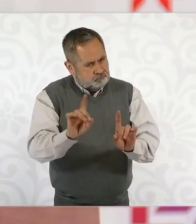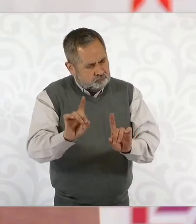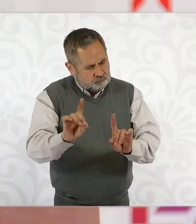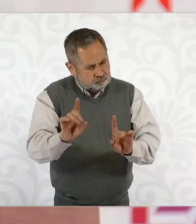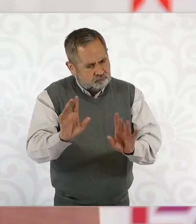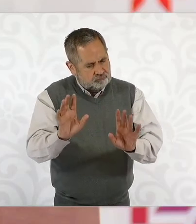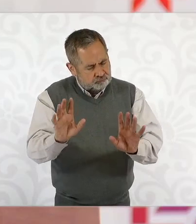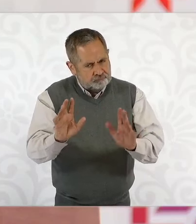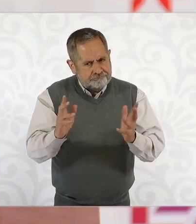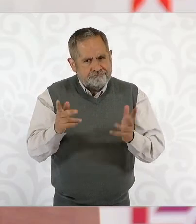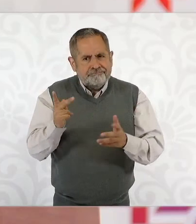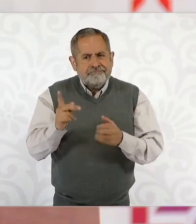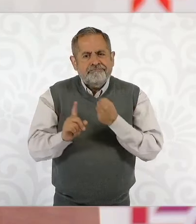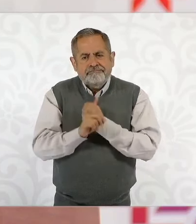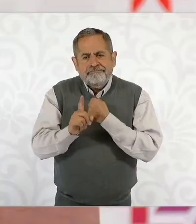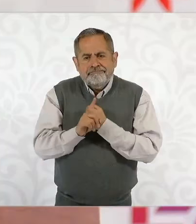¿Cuál es el problema aquí?